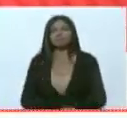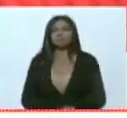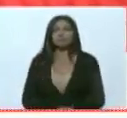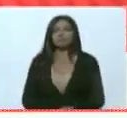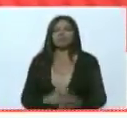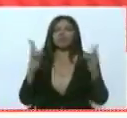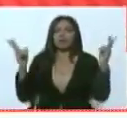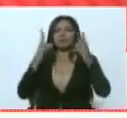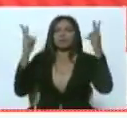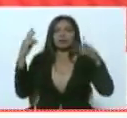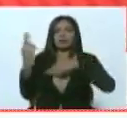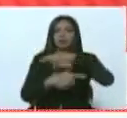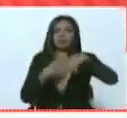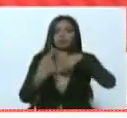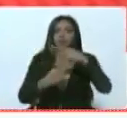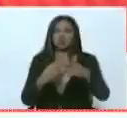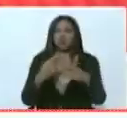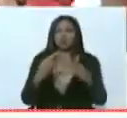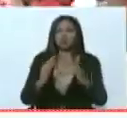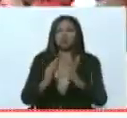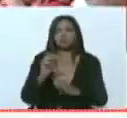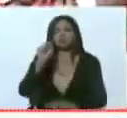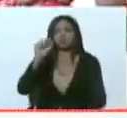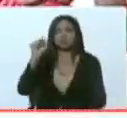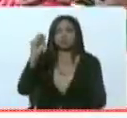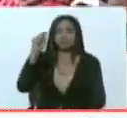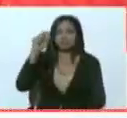¡Que viva la revolución sandinista!